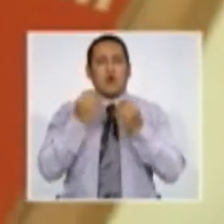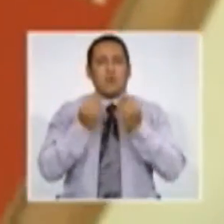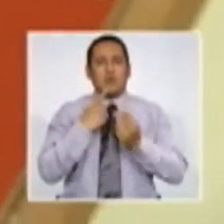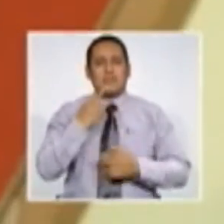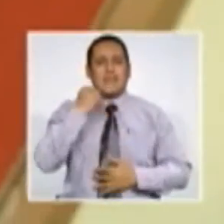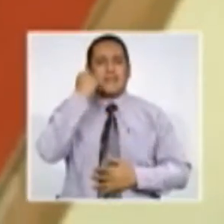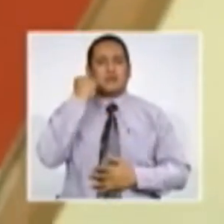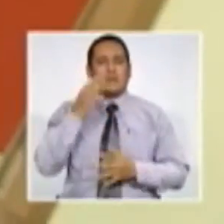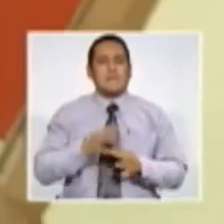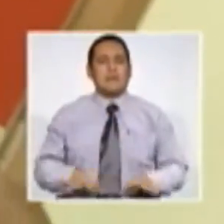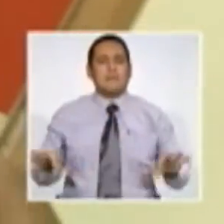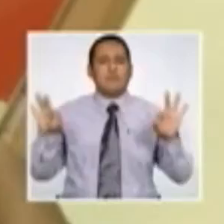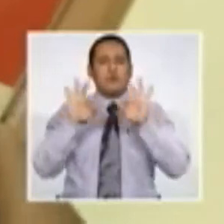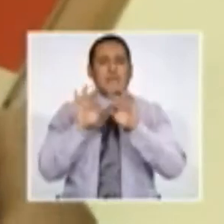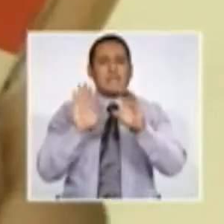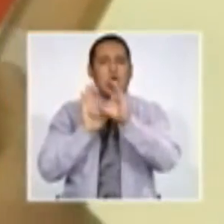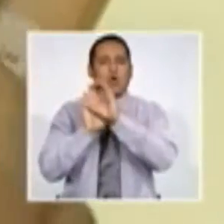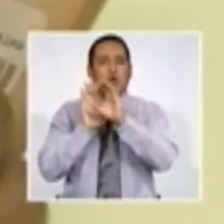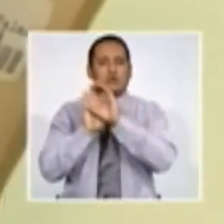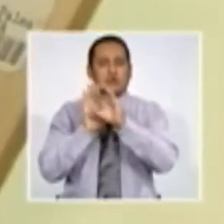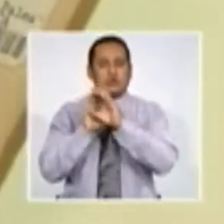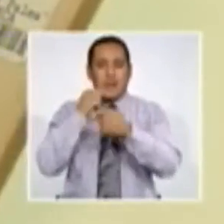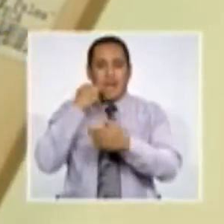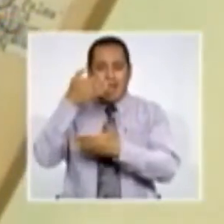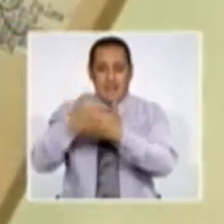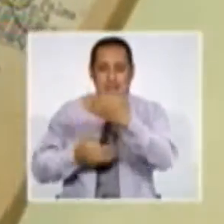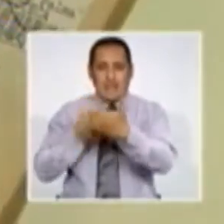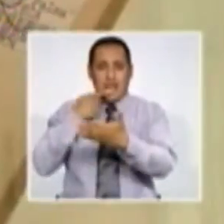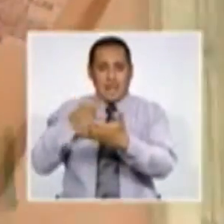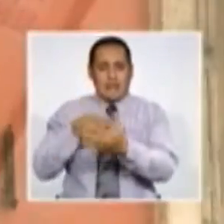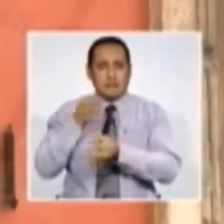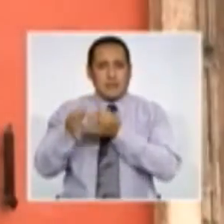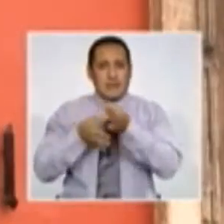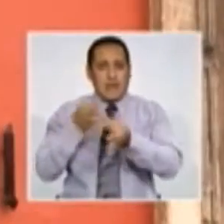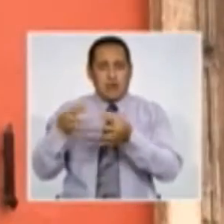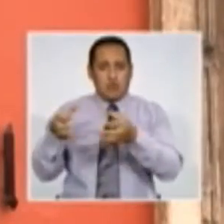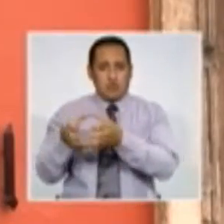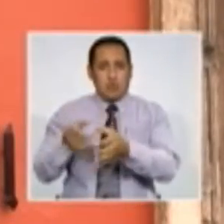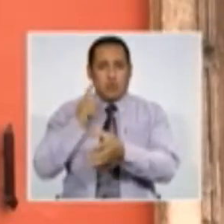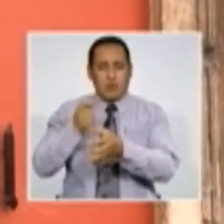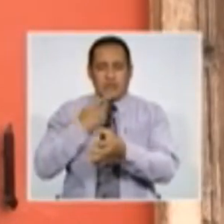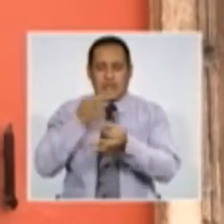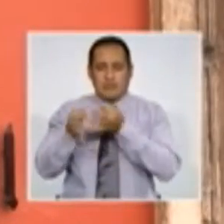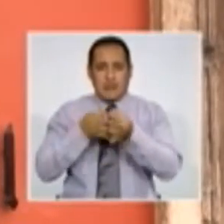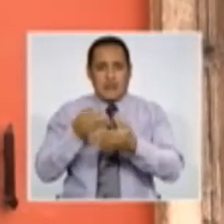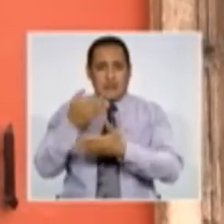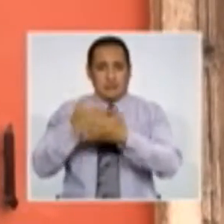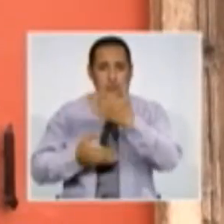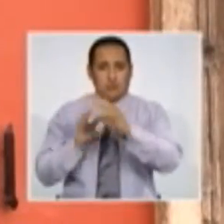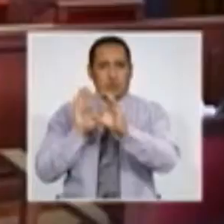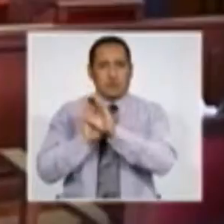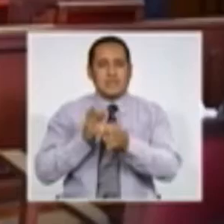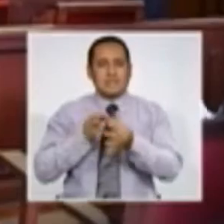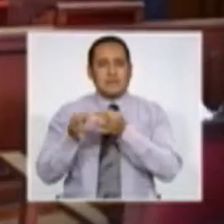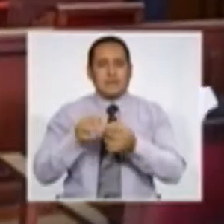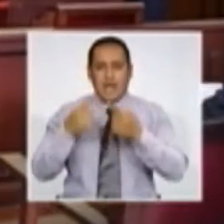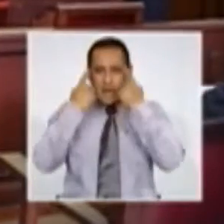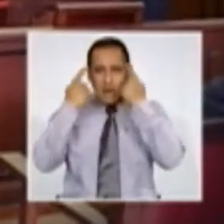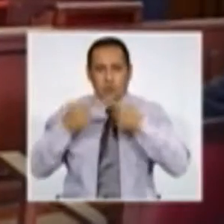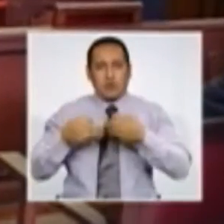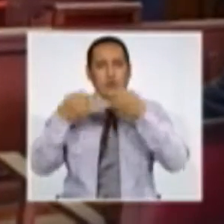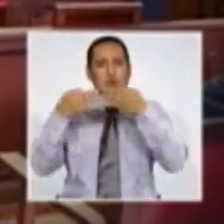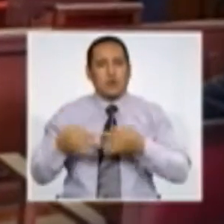educación como derecho consagrado en la Constitución. Y en ese sentido, señala el TC, el propósito se encuentra